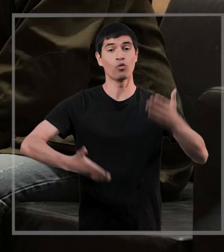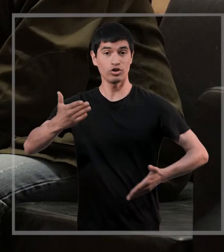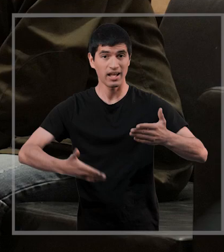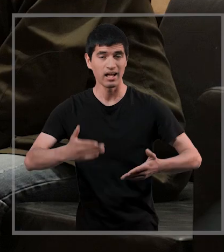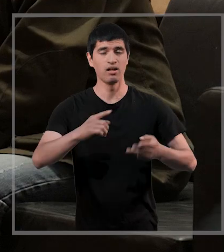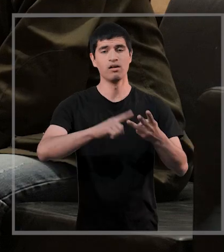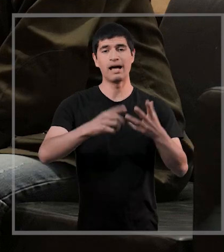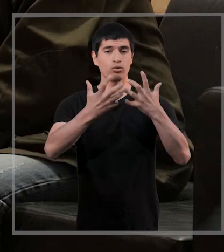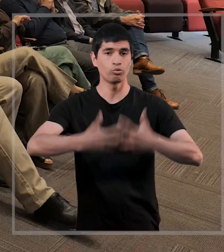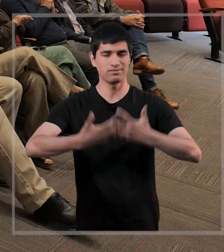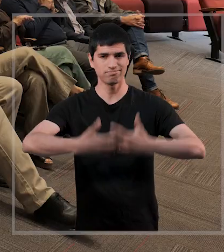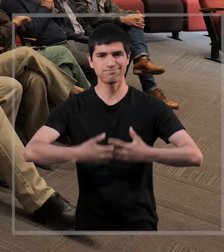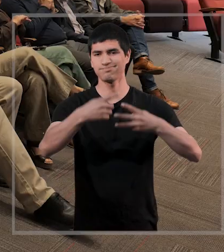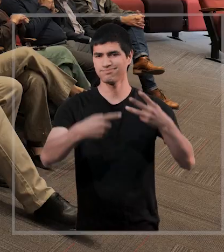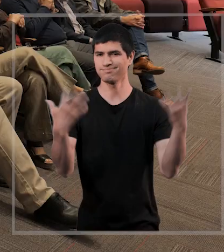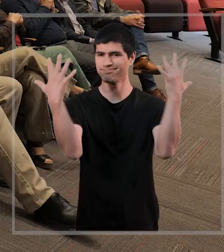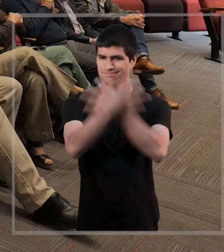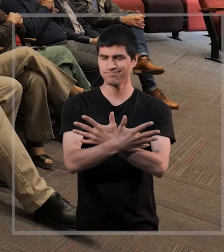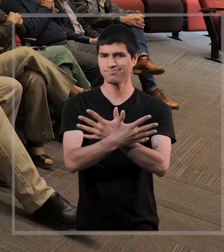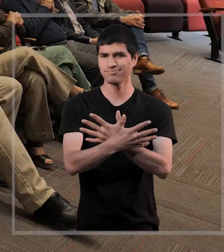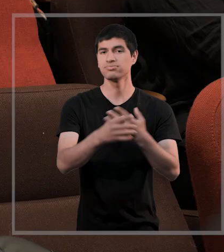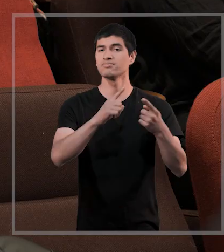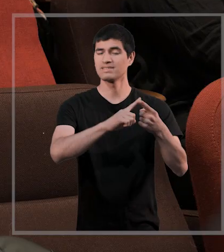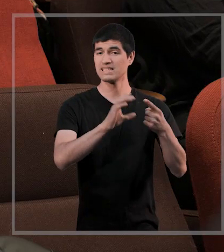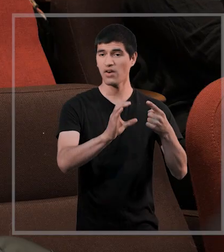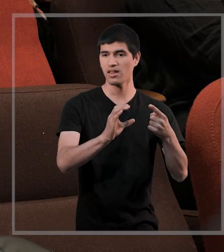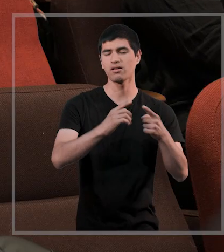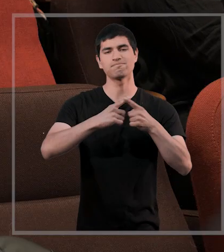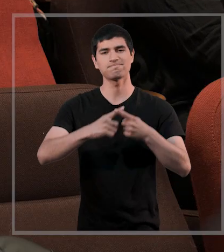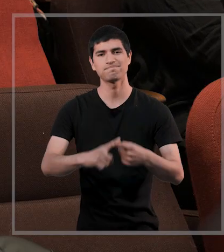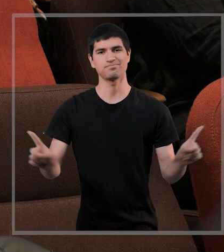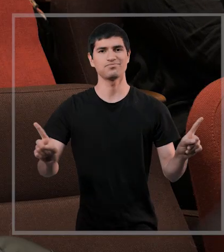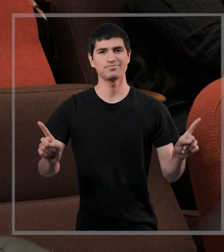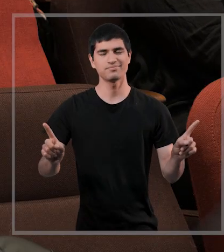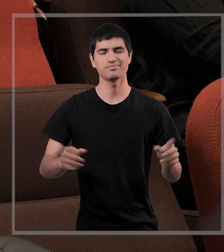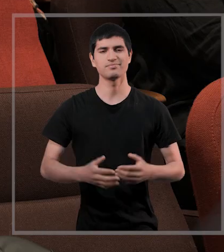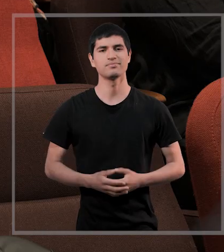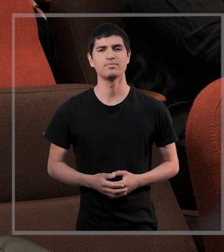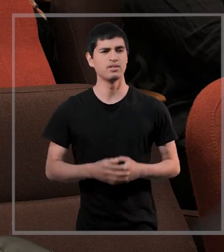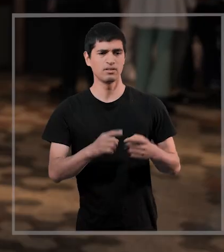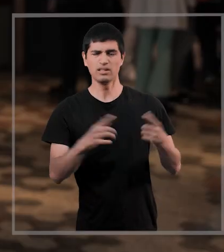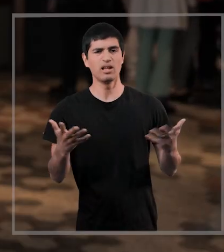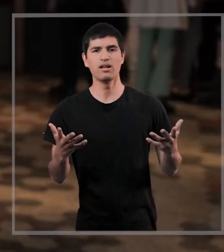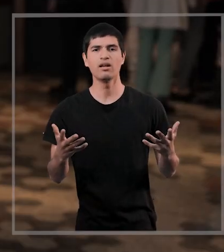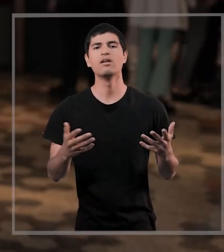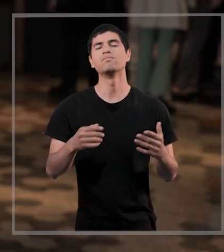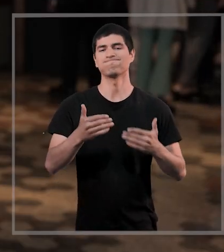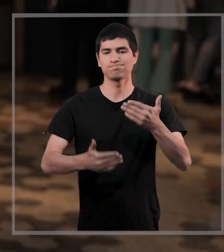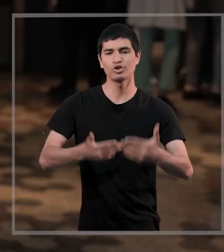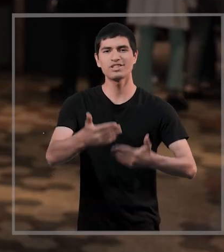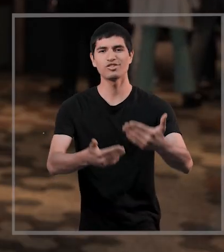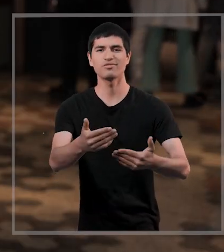Lo que pasa es que la cibernética actual se confunde con la robótica y con la automatización. Pero la cibernética no es eso. La cibernética tiene que ver